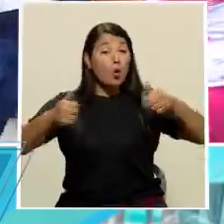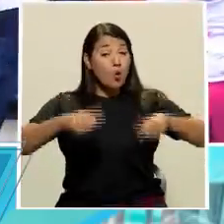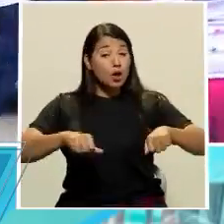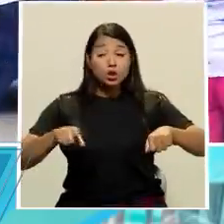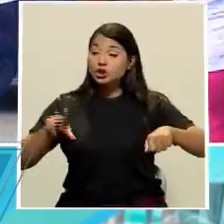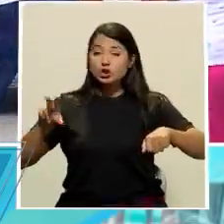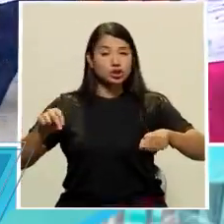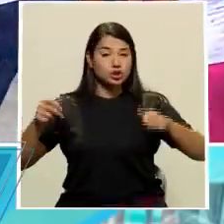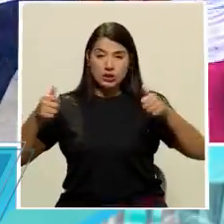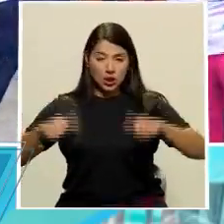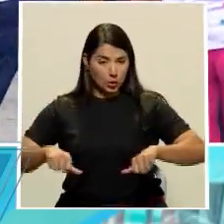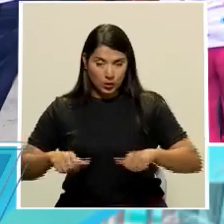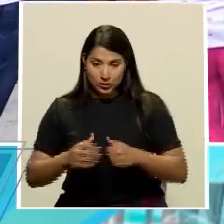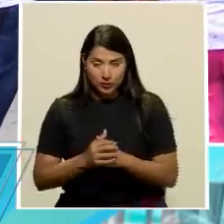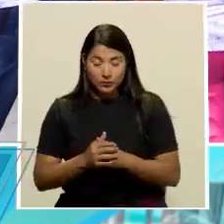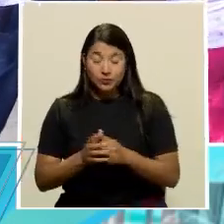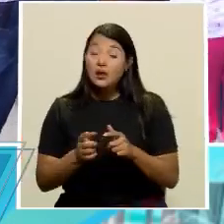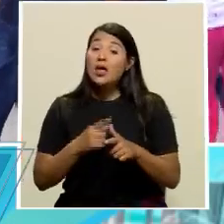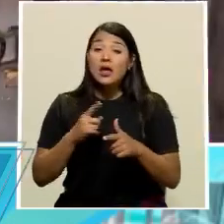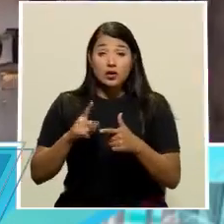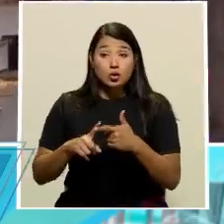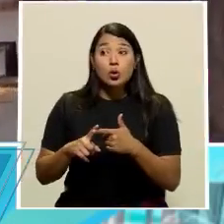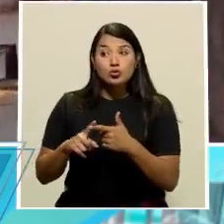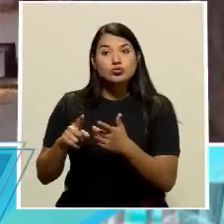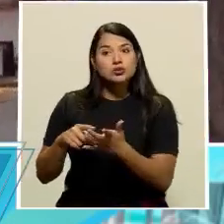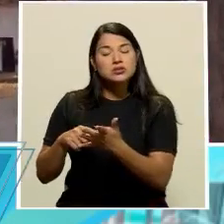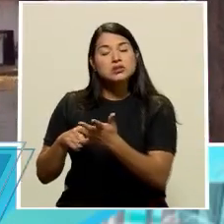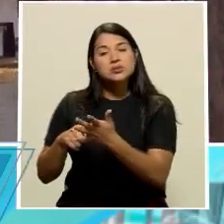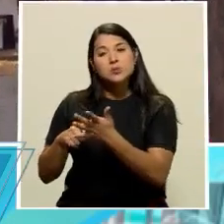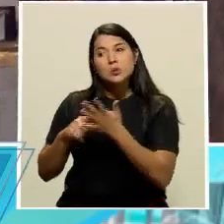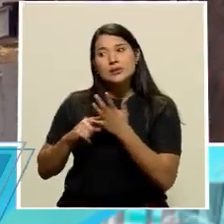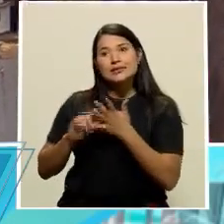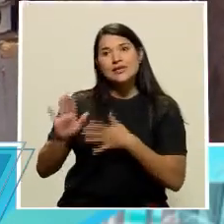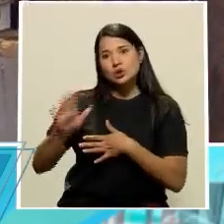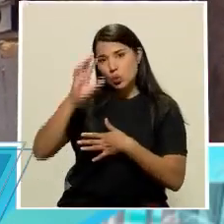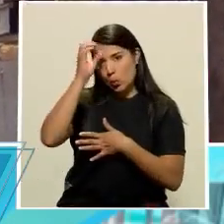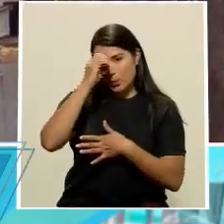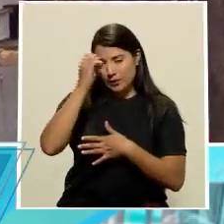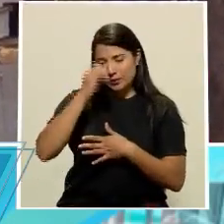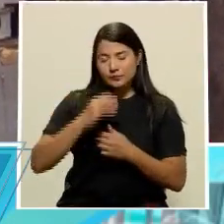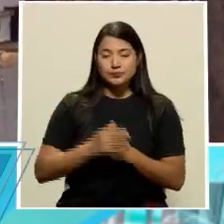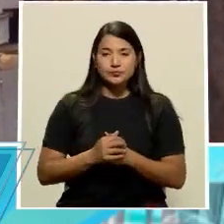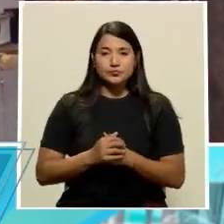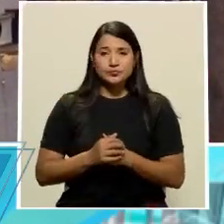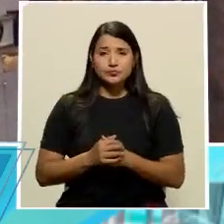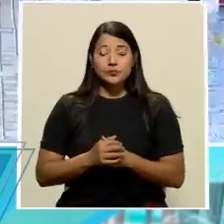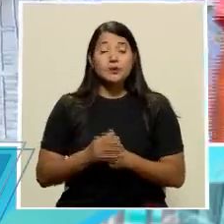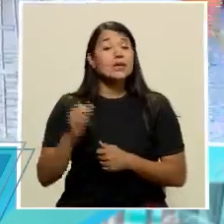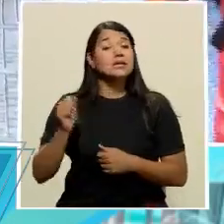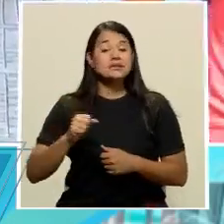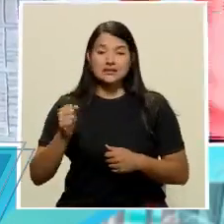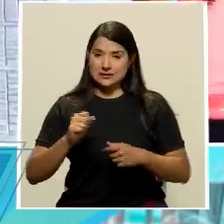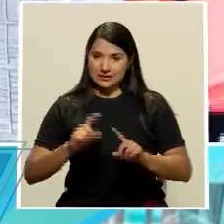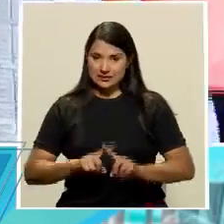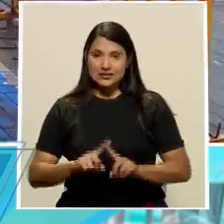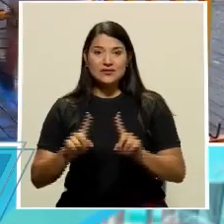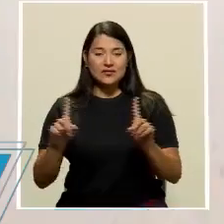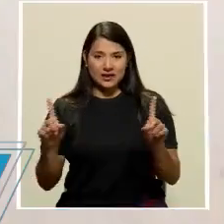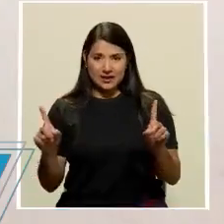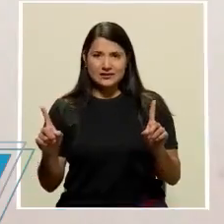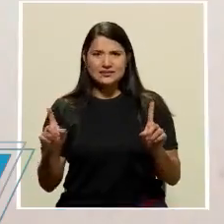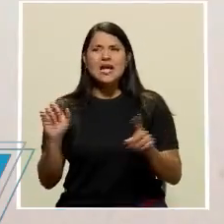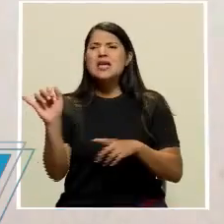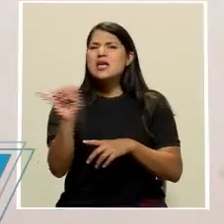general que tiene teléfono celular. Entonces es una muestra que es bastante generalizable. Sí hay diferencia, y la había también en la